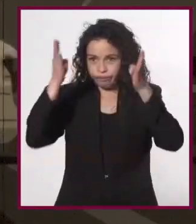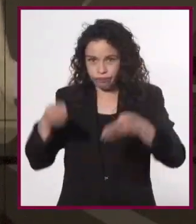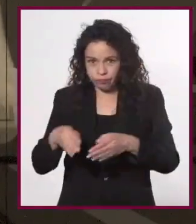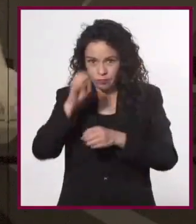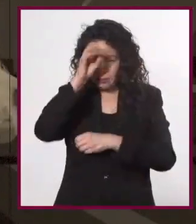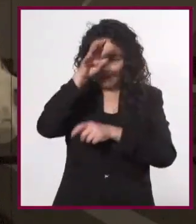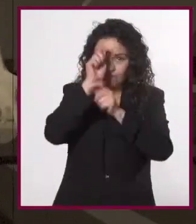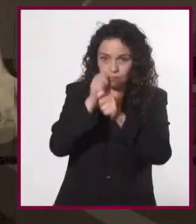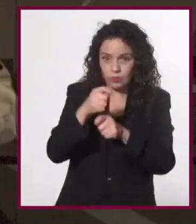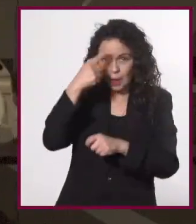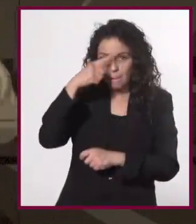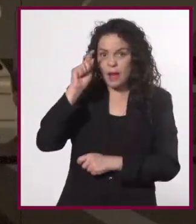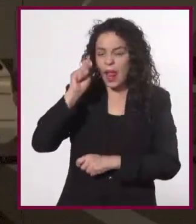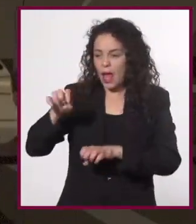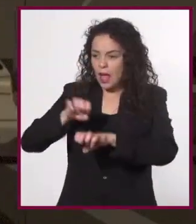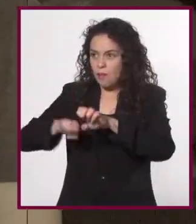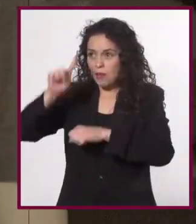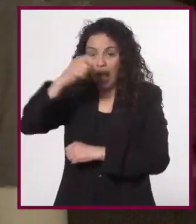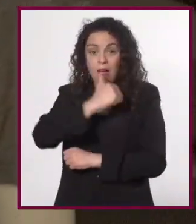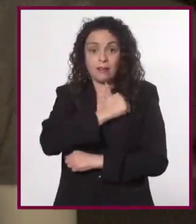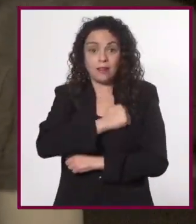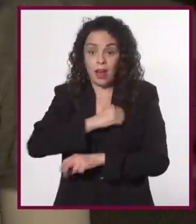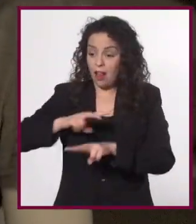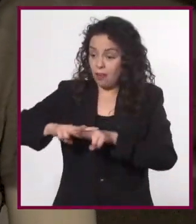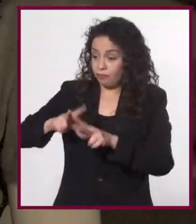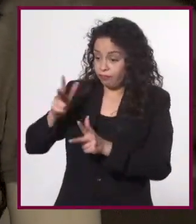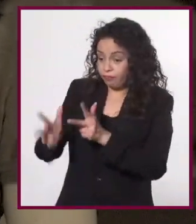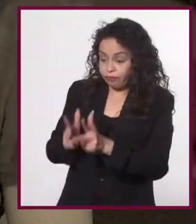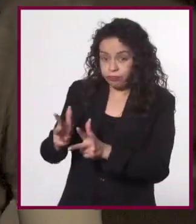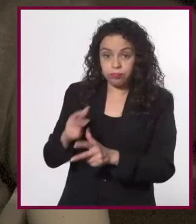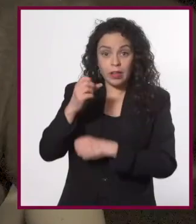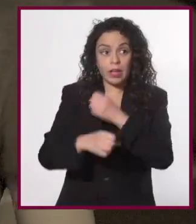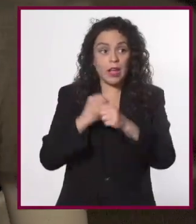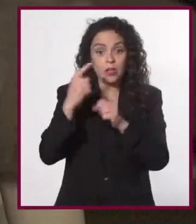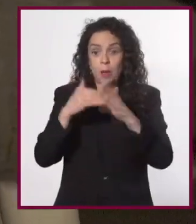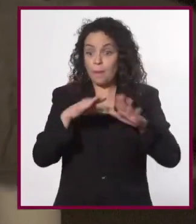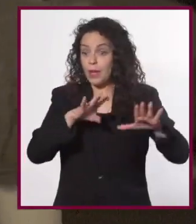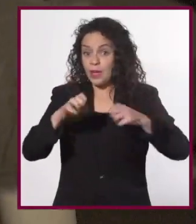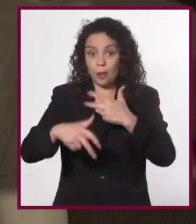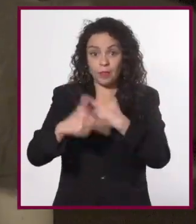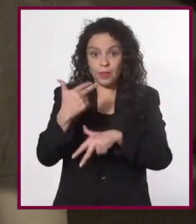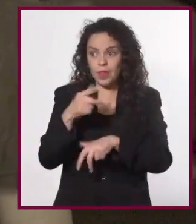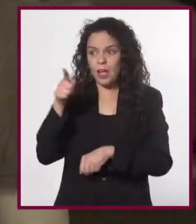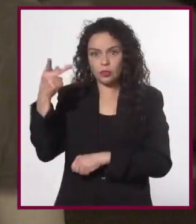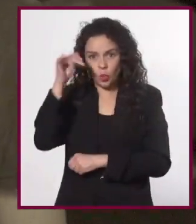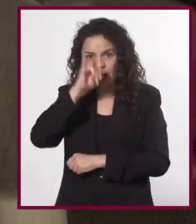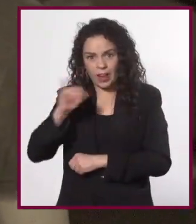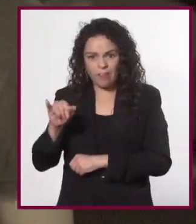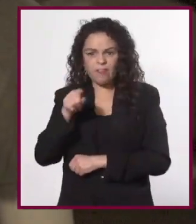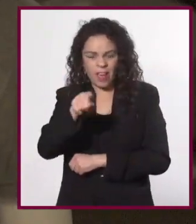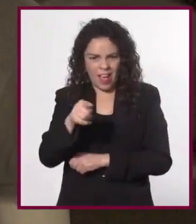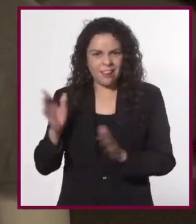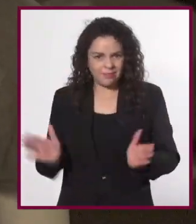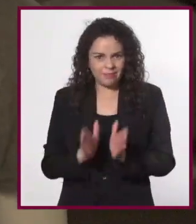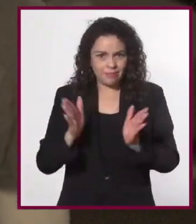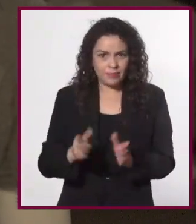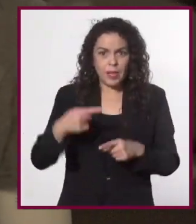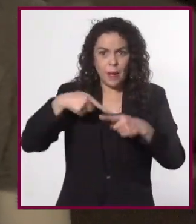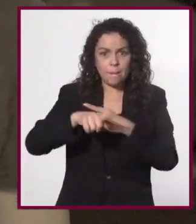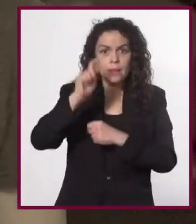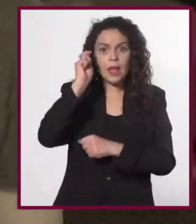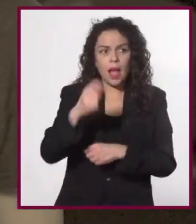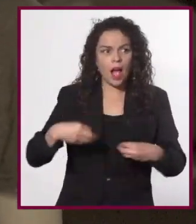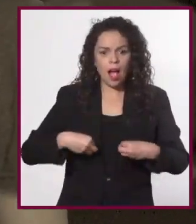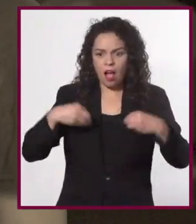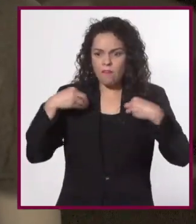en Canadá. Hacia 1913, motivado por su jefe, comenzó a grabar la vida de los habitantes de la zona